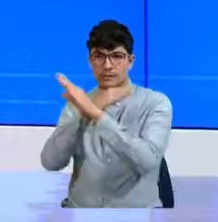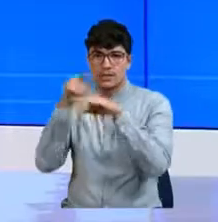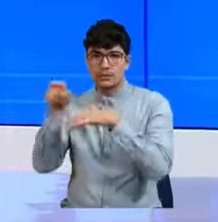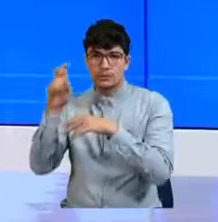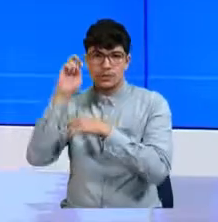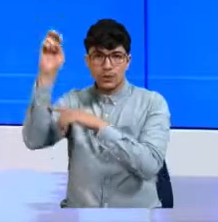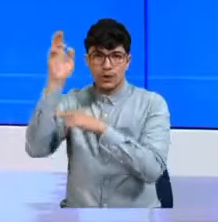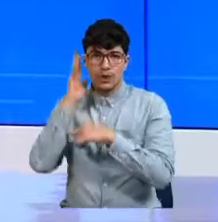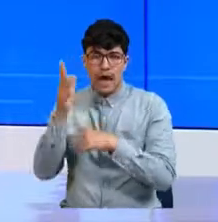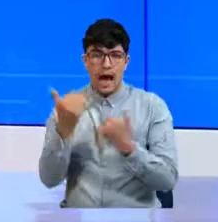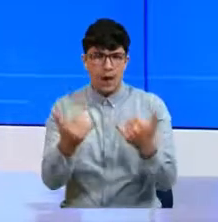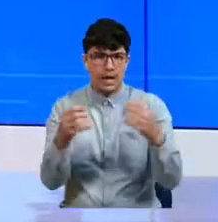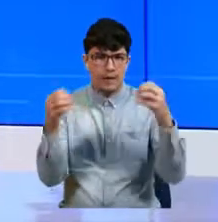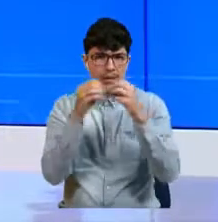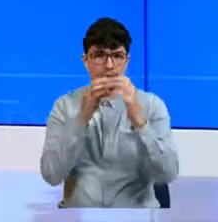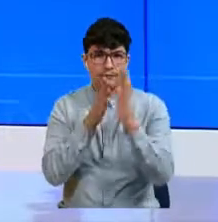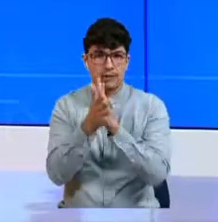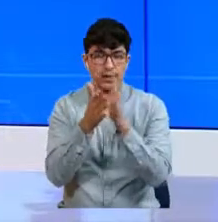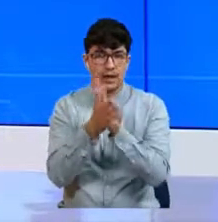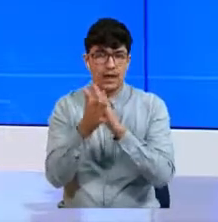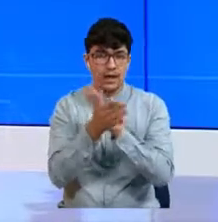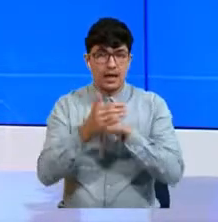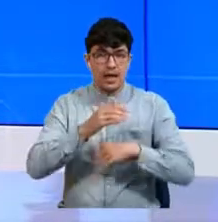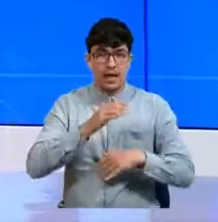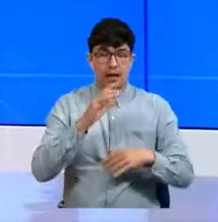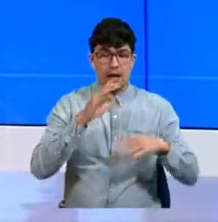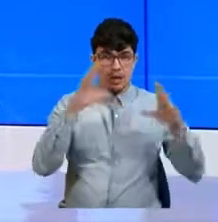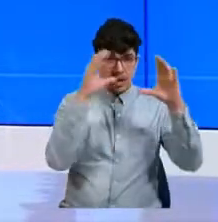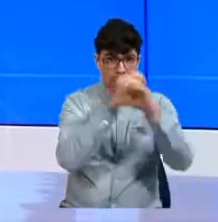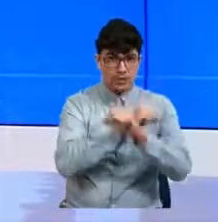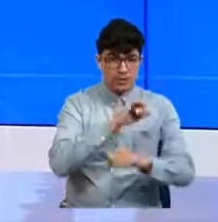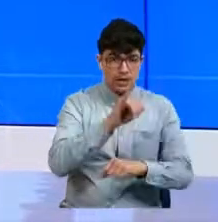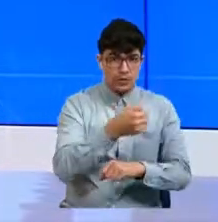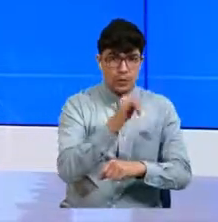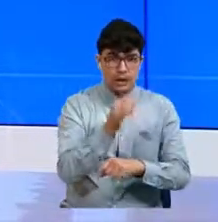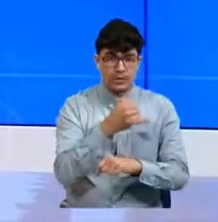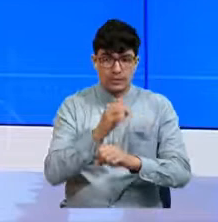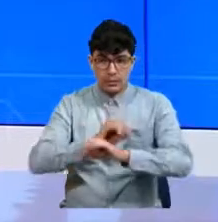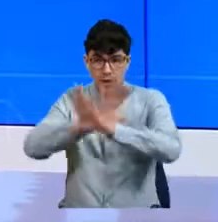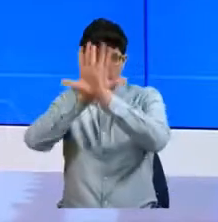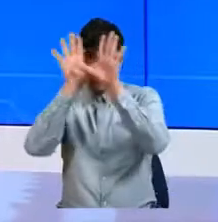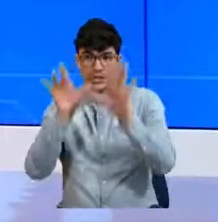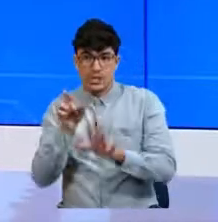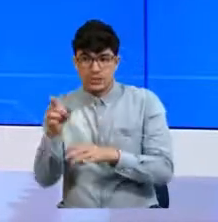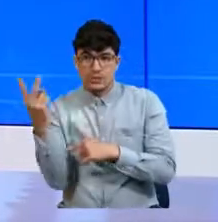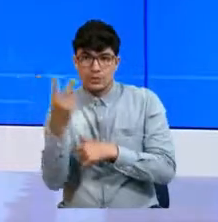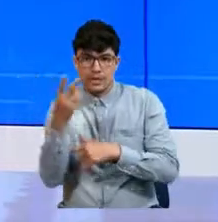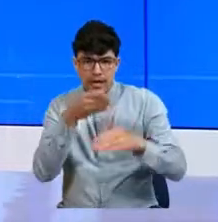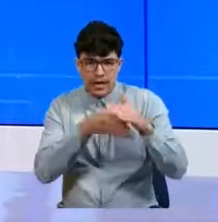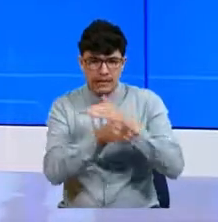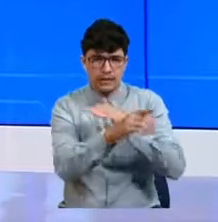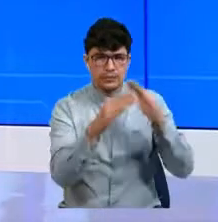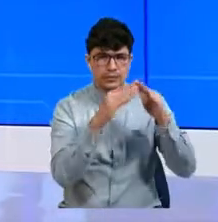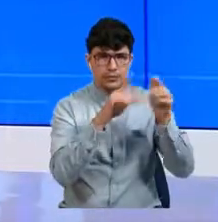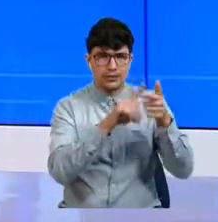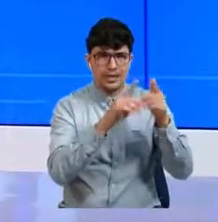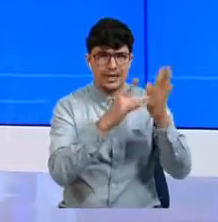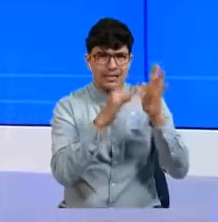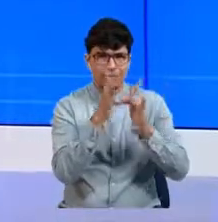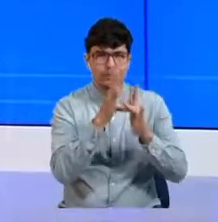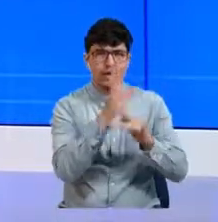vamos ahora con más información en la noche del jueves y madrugada del viernes delincuentes habrían ingresado a la capilla de jesús de barichara